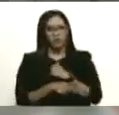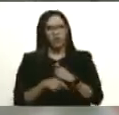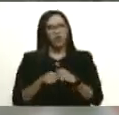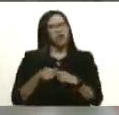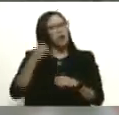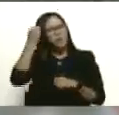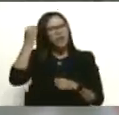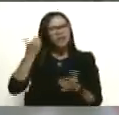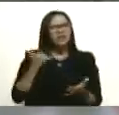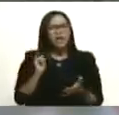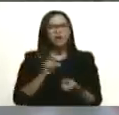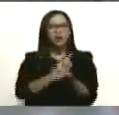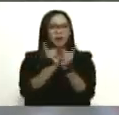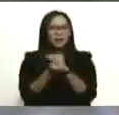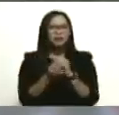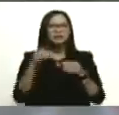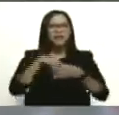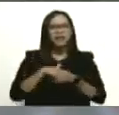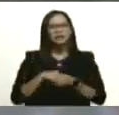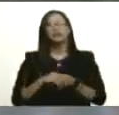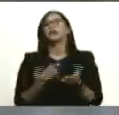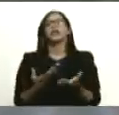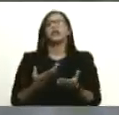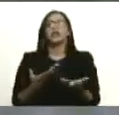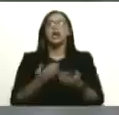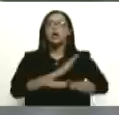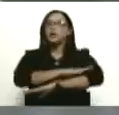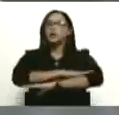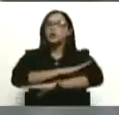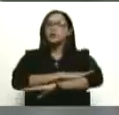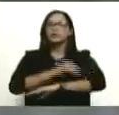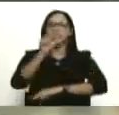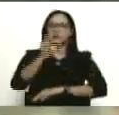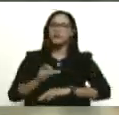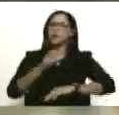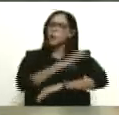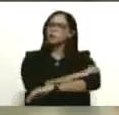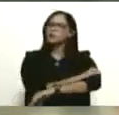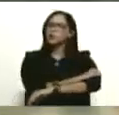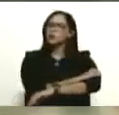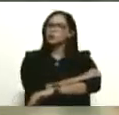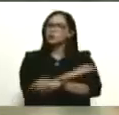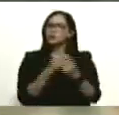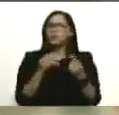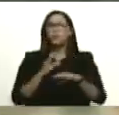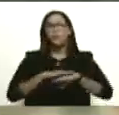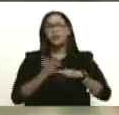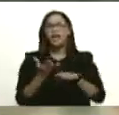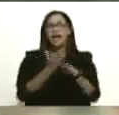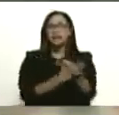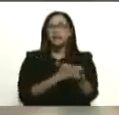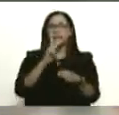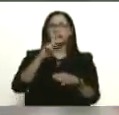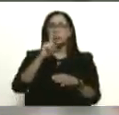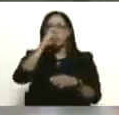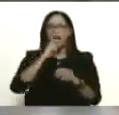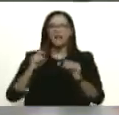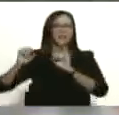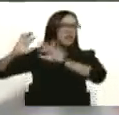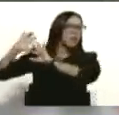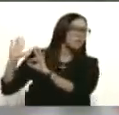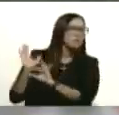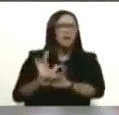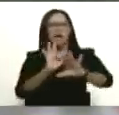habido una variación dentro de lo que es la conducta del ciudadano opositor? Porque hace 21 años se lanzaron en masa al Palacio